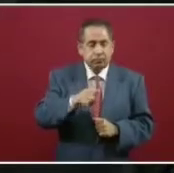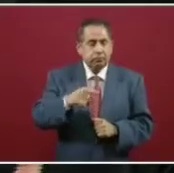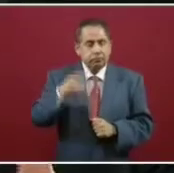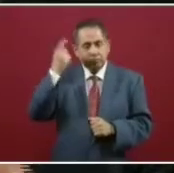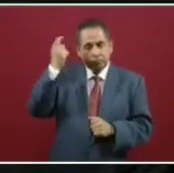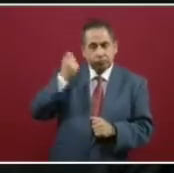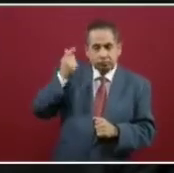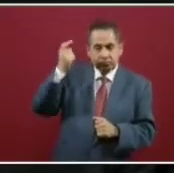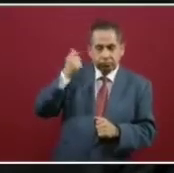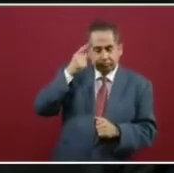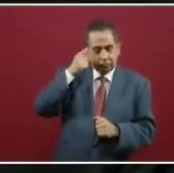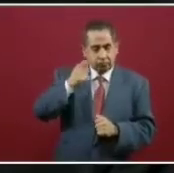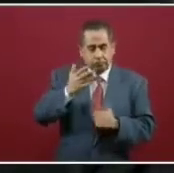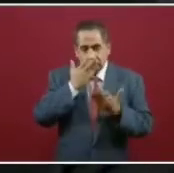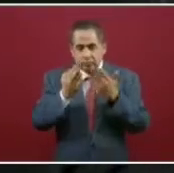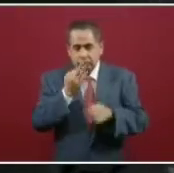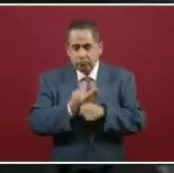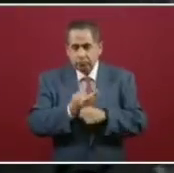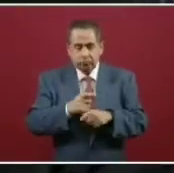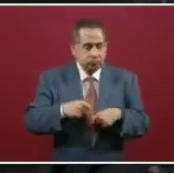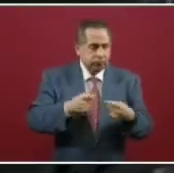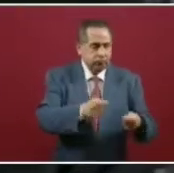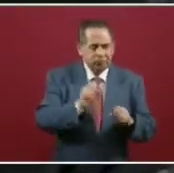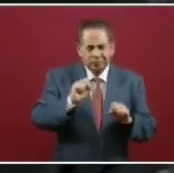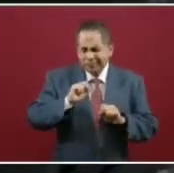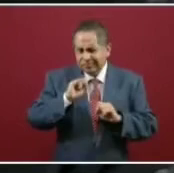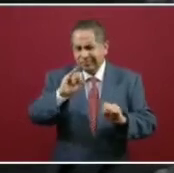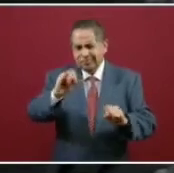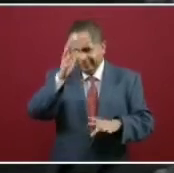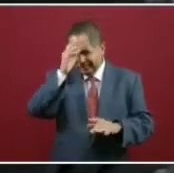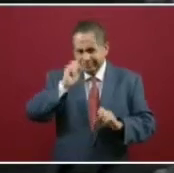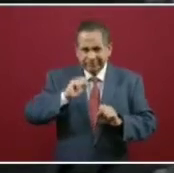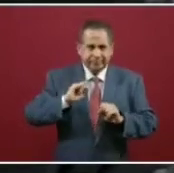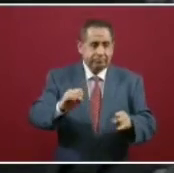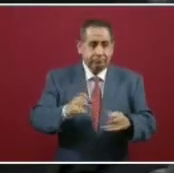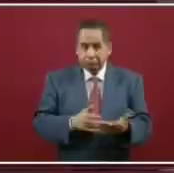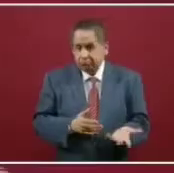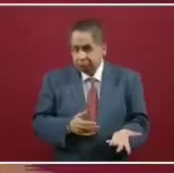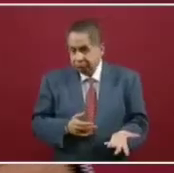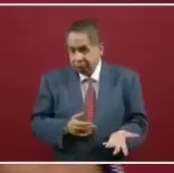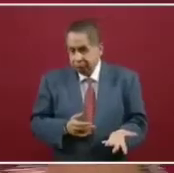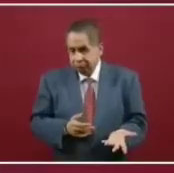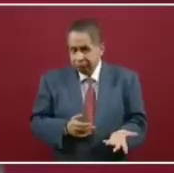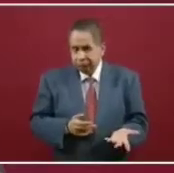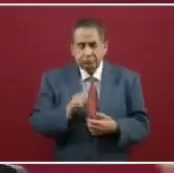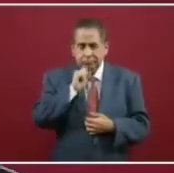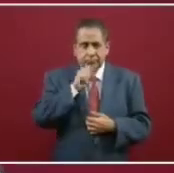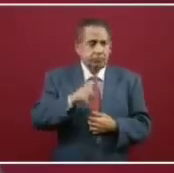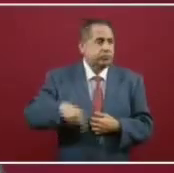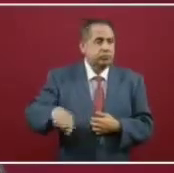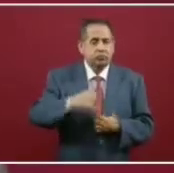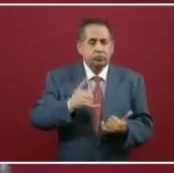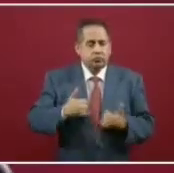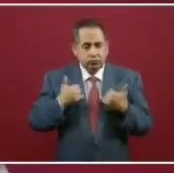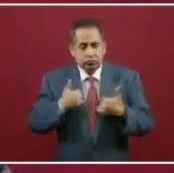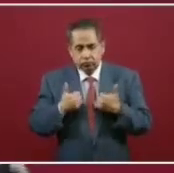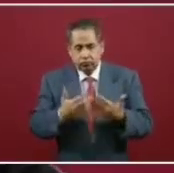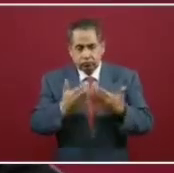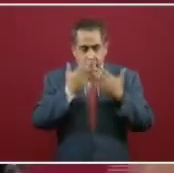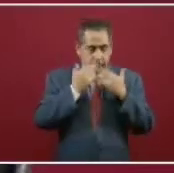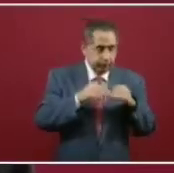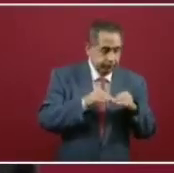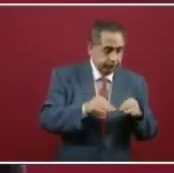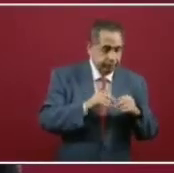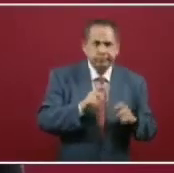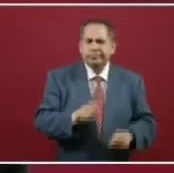para estudiantes? ¿Cómo no van a estar de acuerdo de que los jóvenes que no estudien